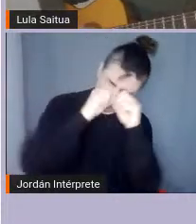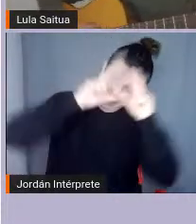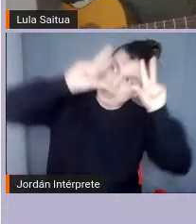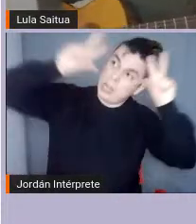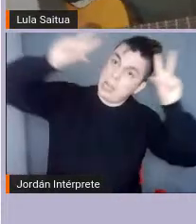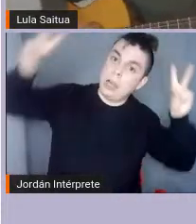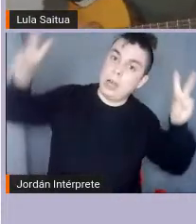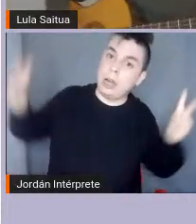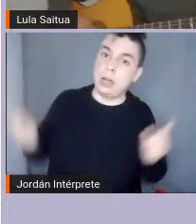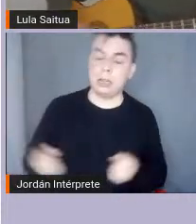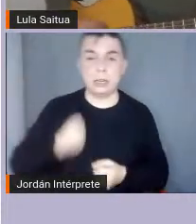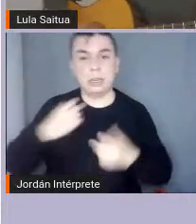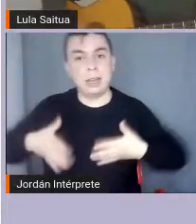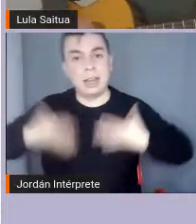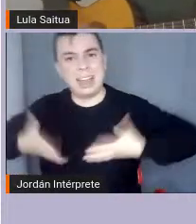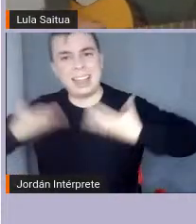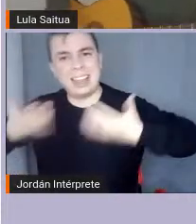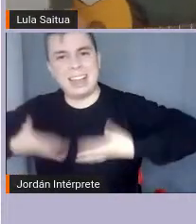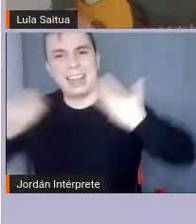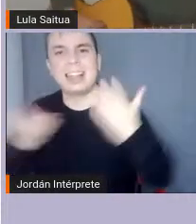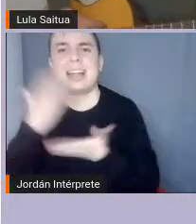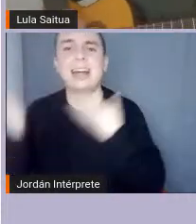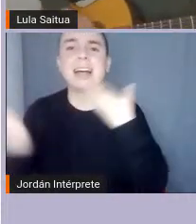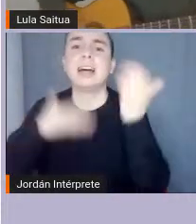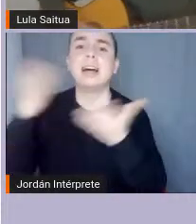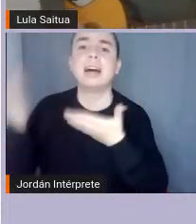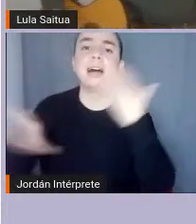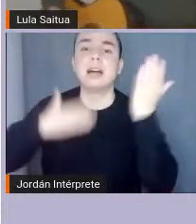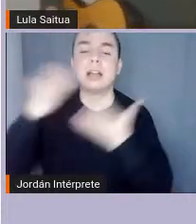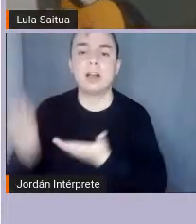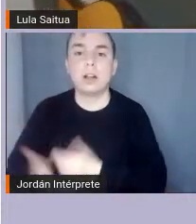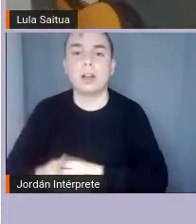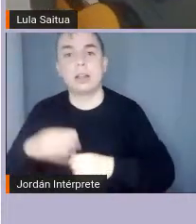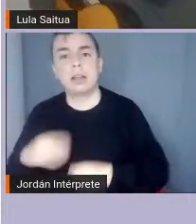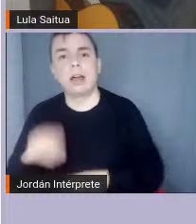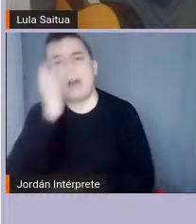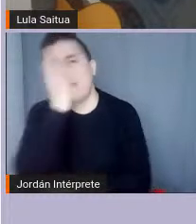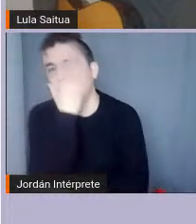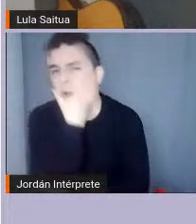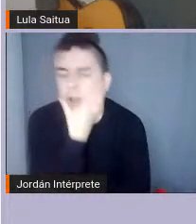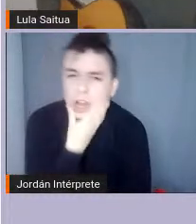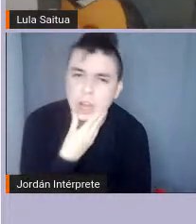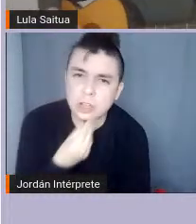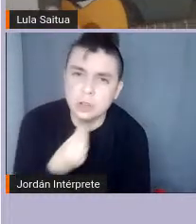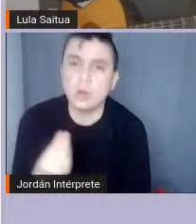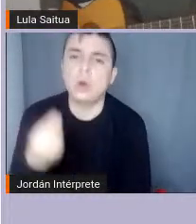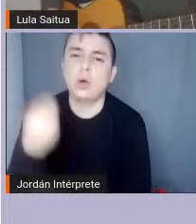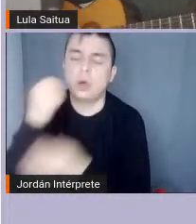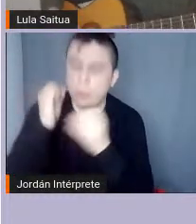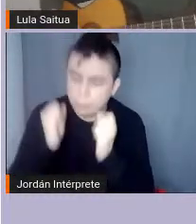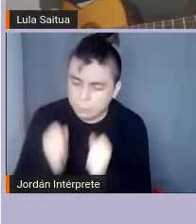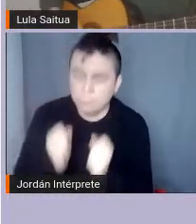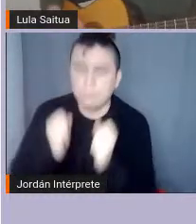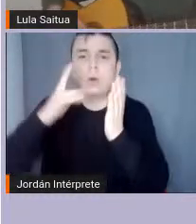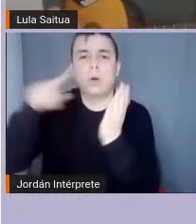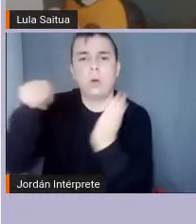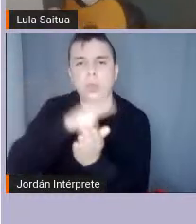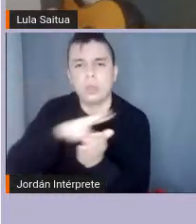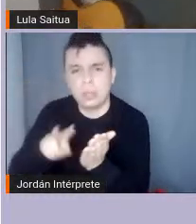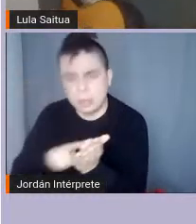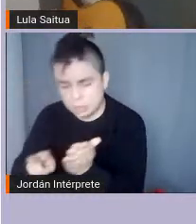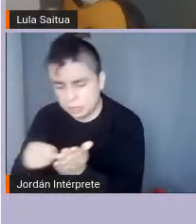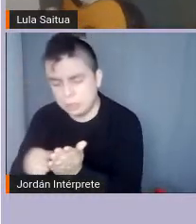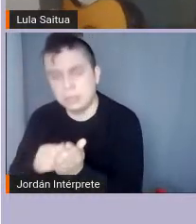desperté con ganas de cantar. Nada más bonito que